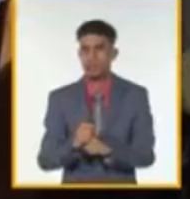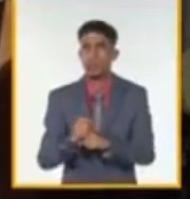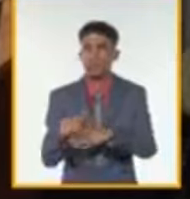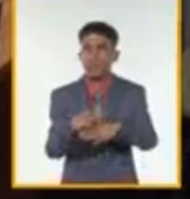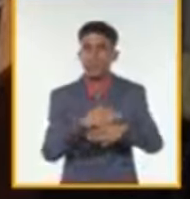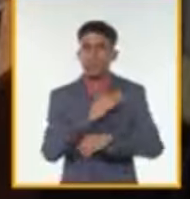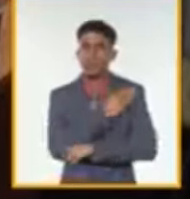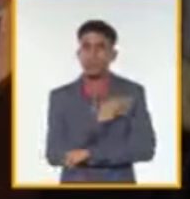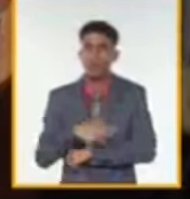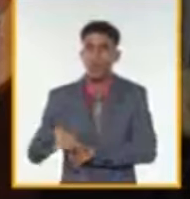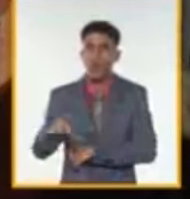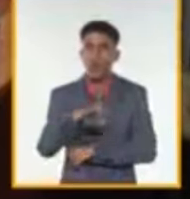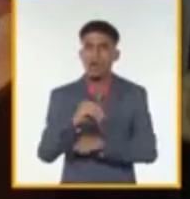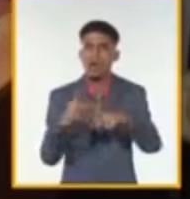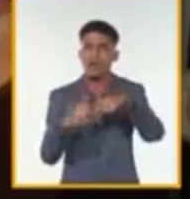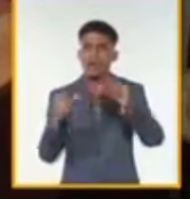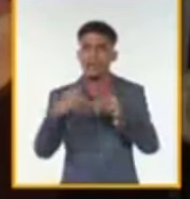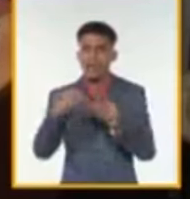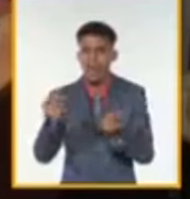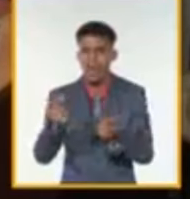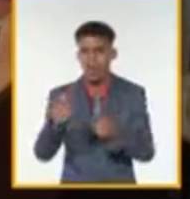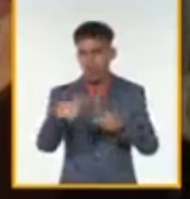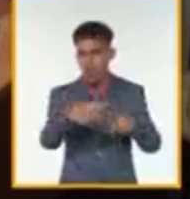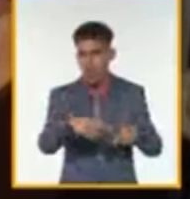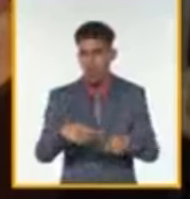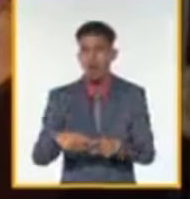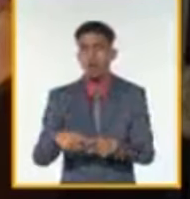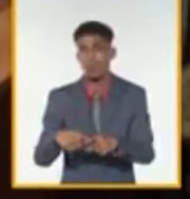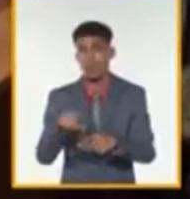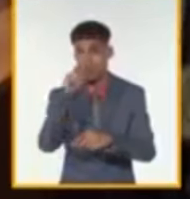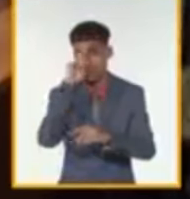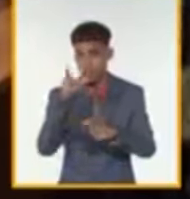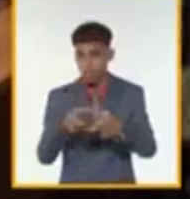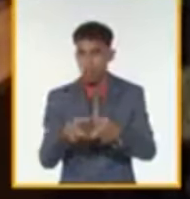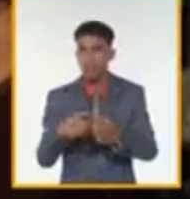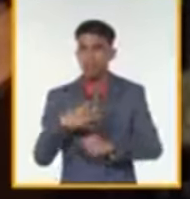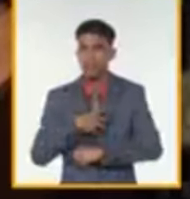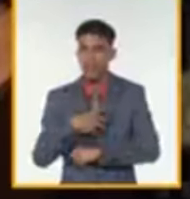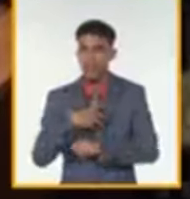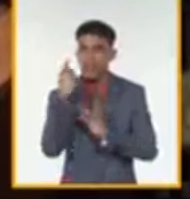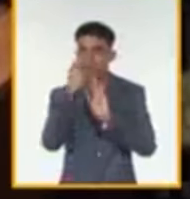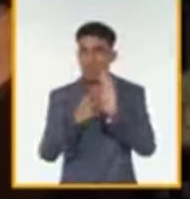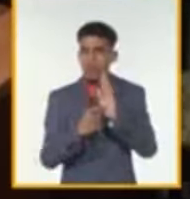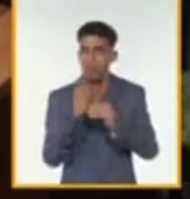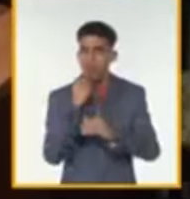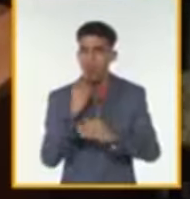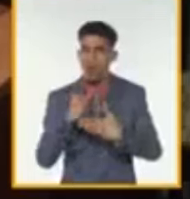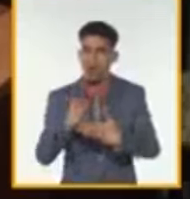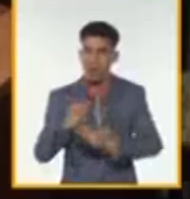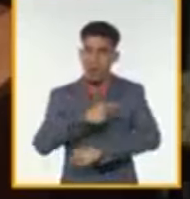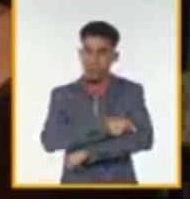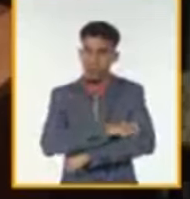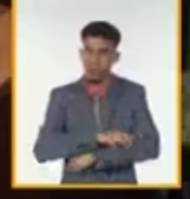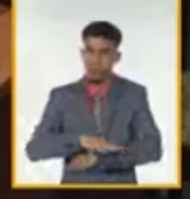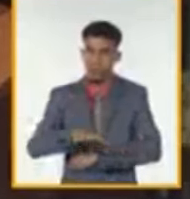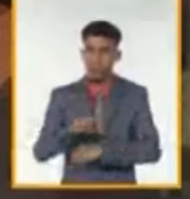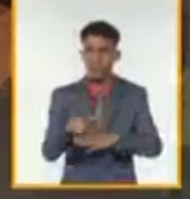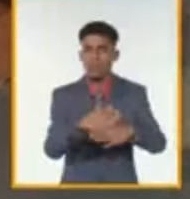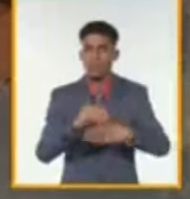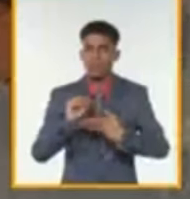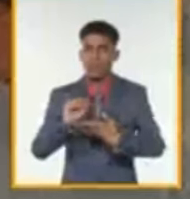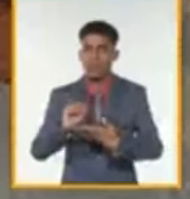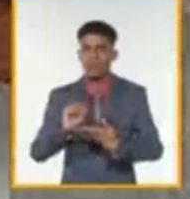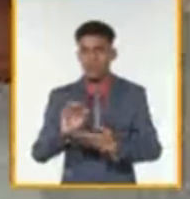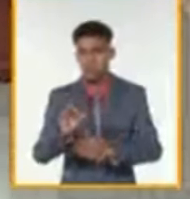oropesa los alevines que son consultorios que hoy reúnen todos los requisitos para prestar los servicios de primera urgencia a partir de lo que significa para nosotros